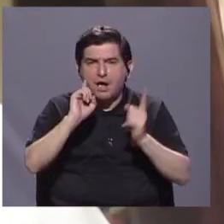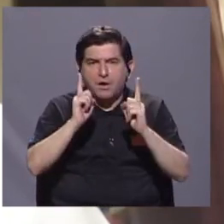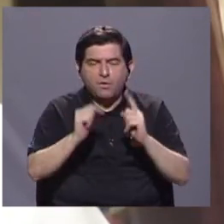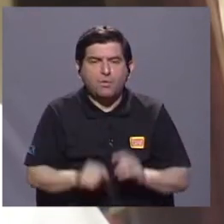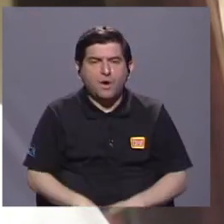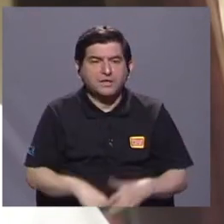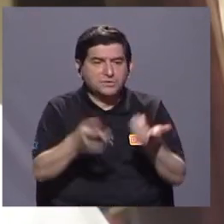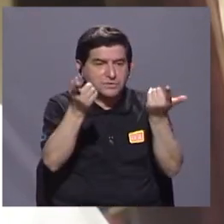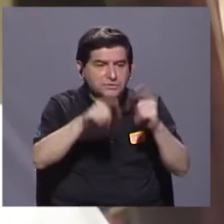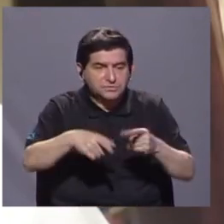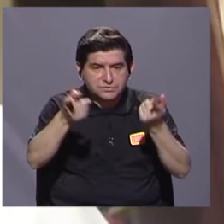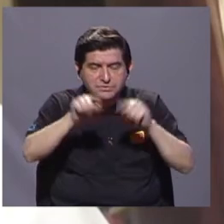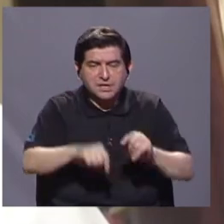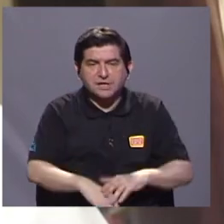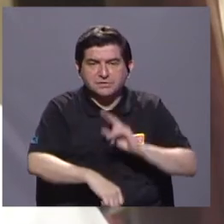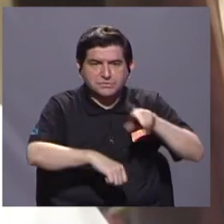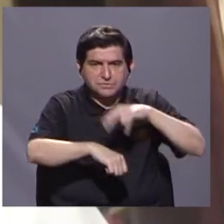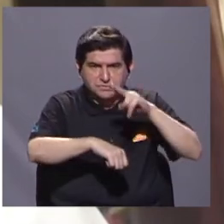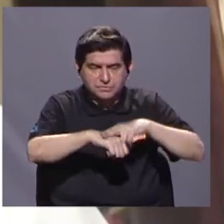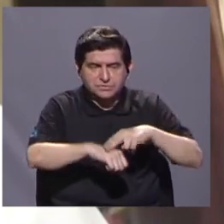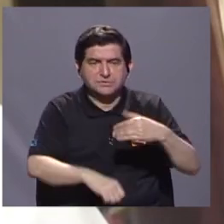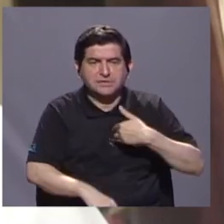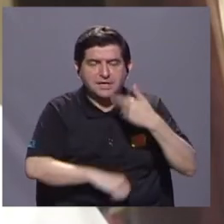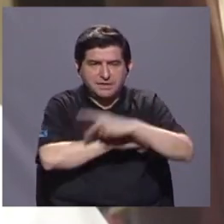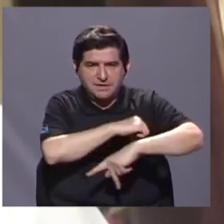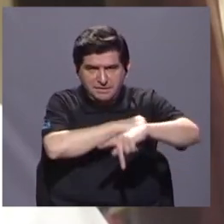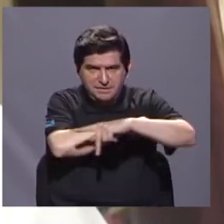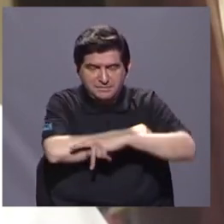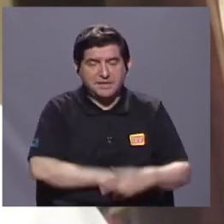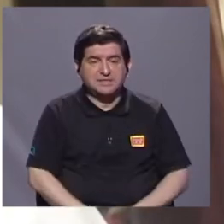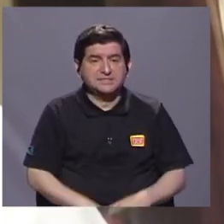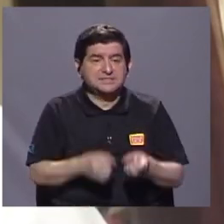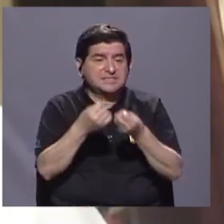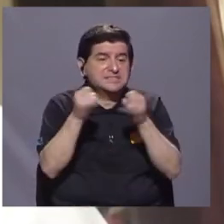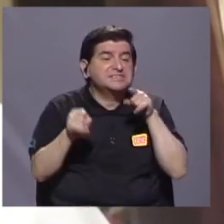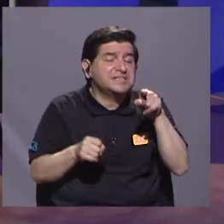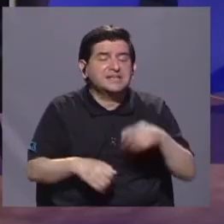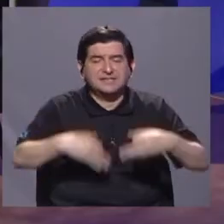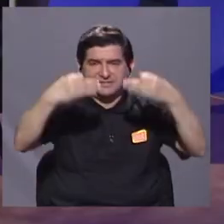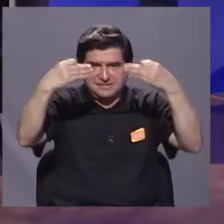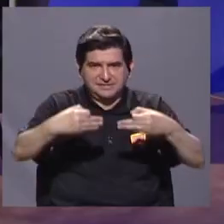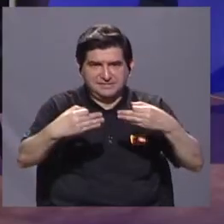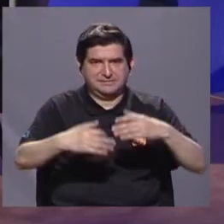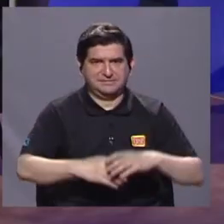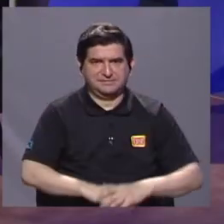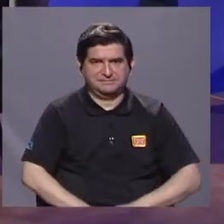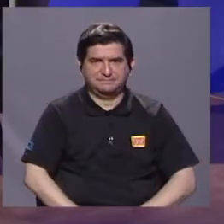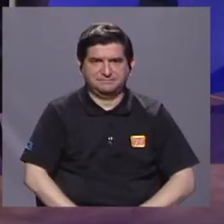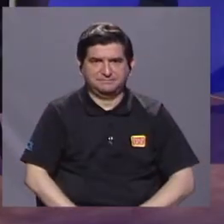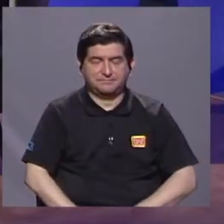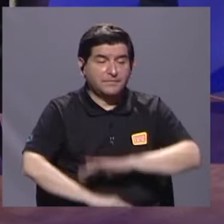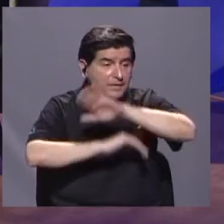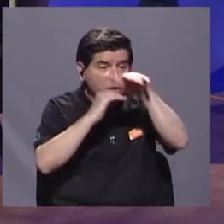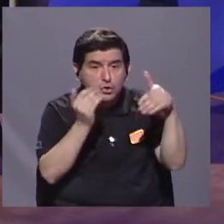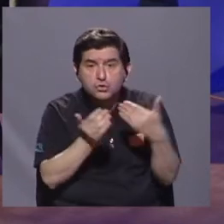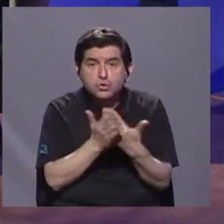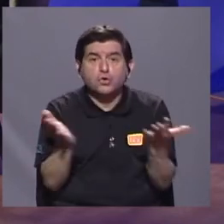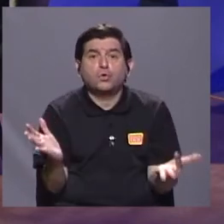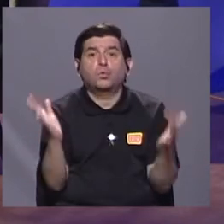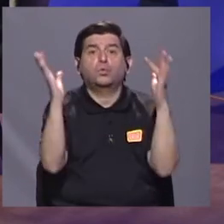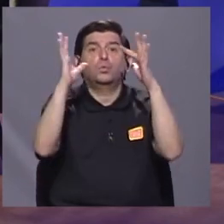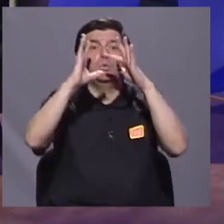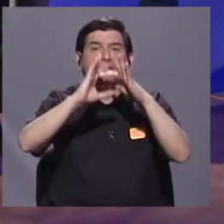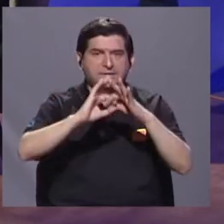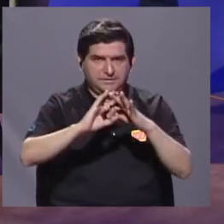cantidad de casos promedio que estaría reportando el país de no existir esas medidas. Entonces, todo lo que es